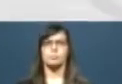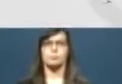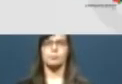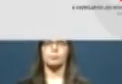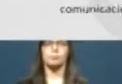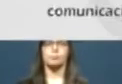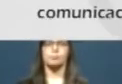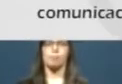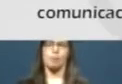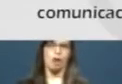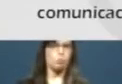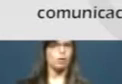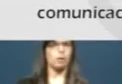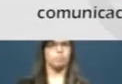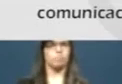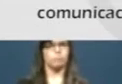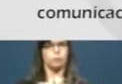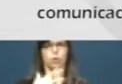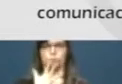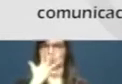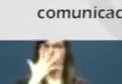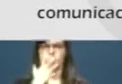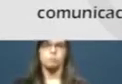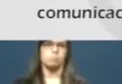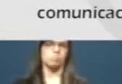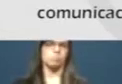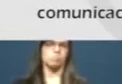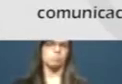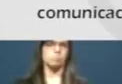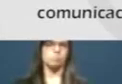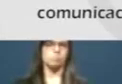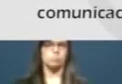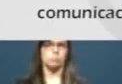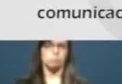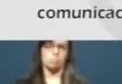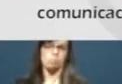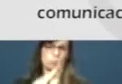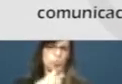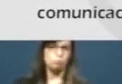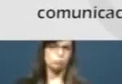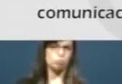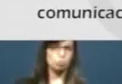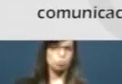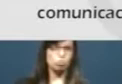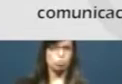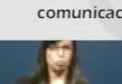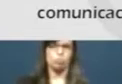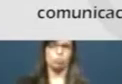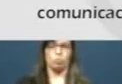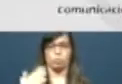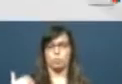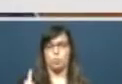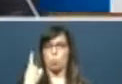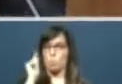a pesar de la tragedia que nos a motivado y verdadero este minuto